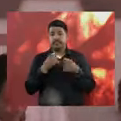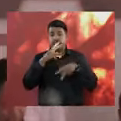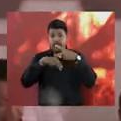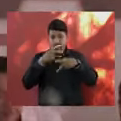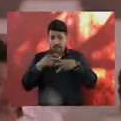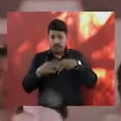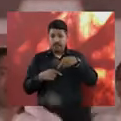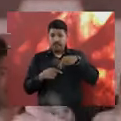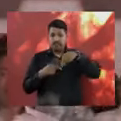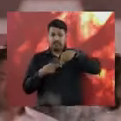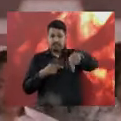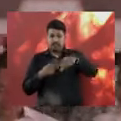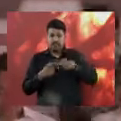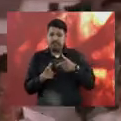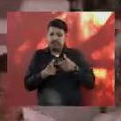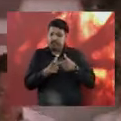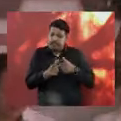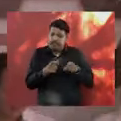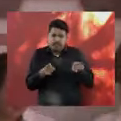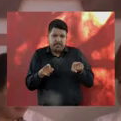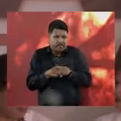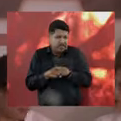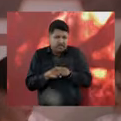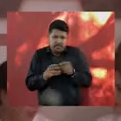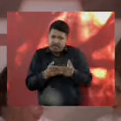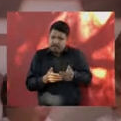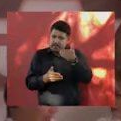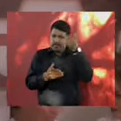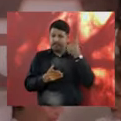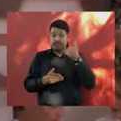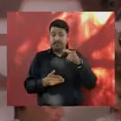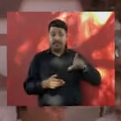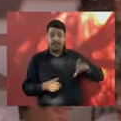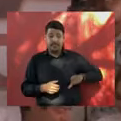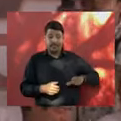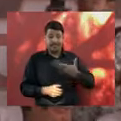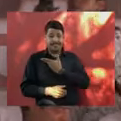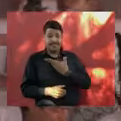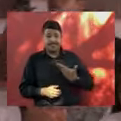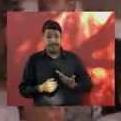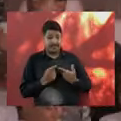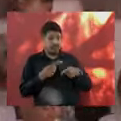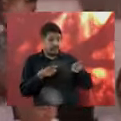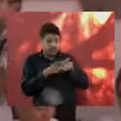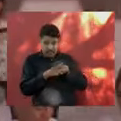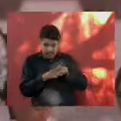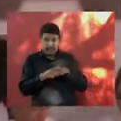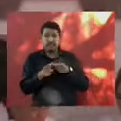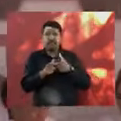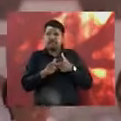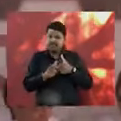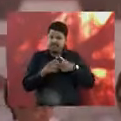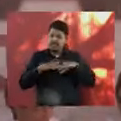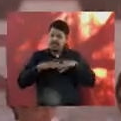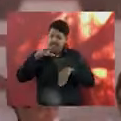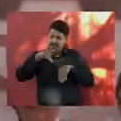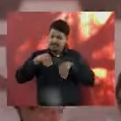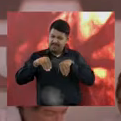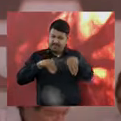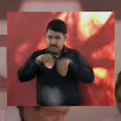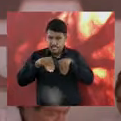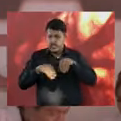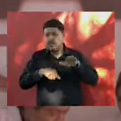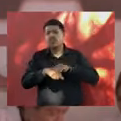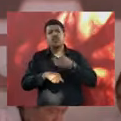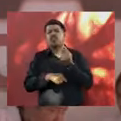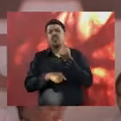vamos a dar continuidad al gobierno del presidente y también vamos por más. ¿Por qué digo